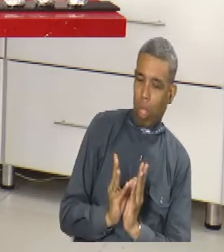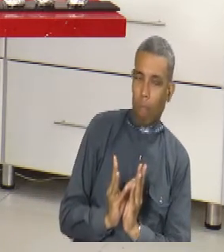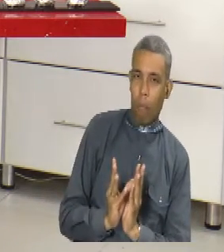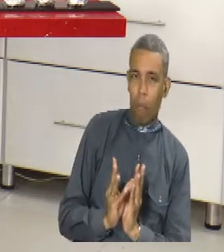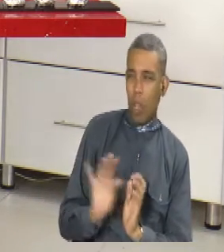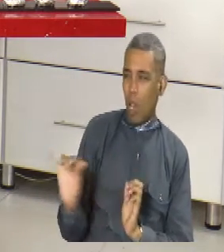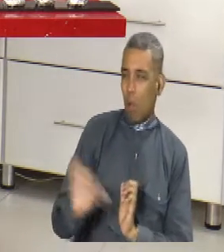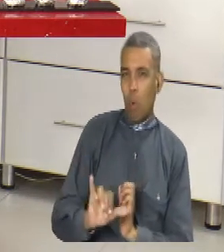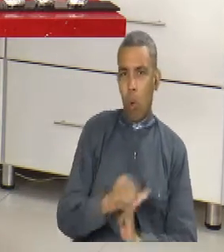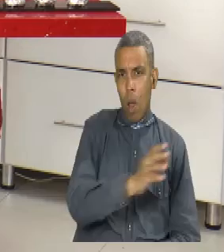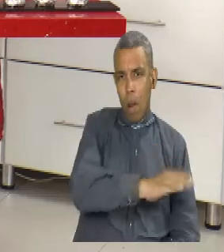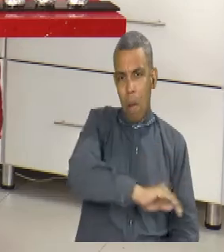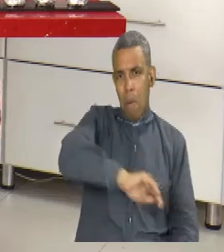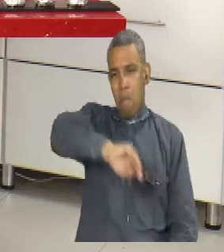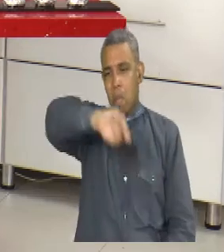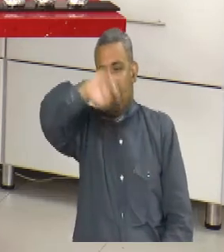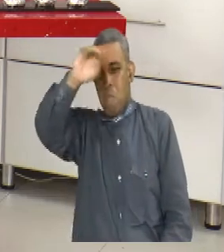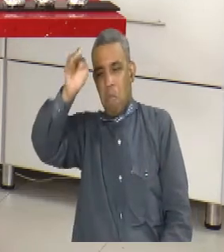ya.